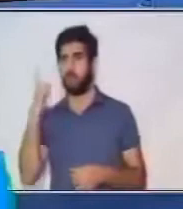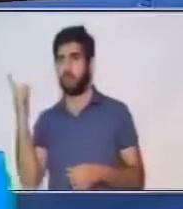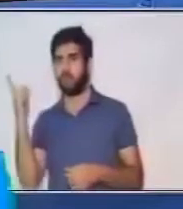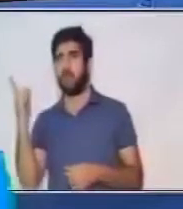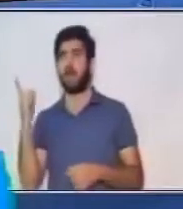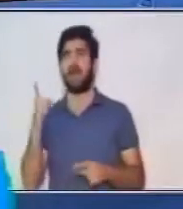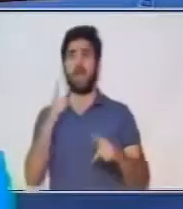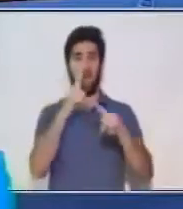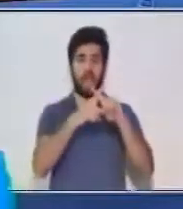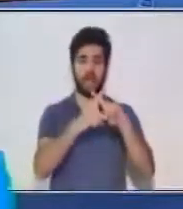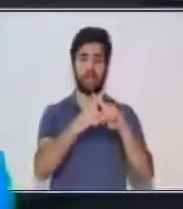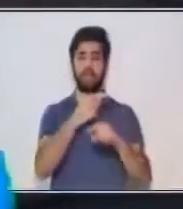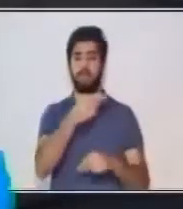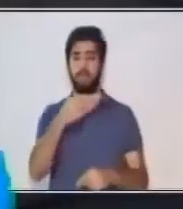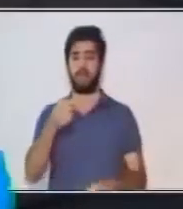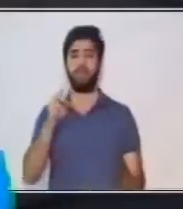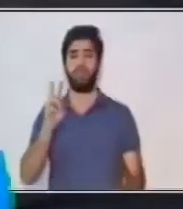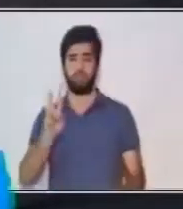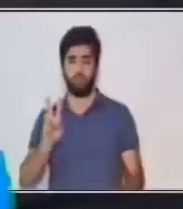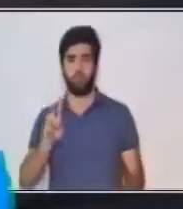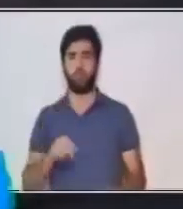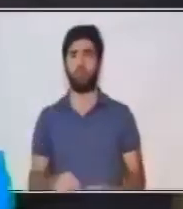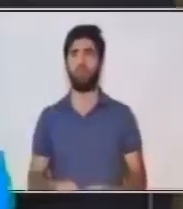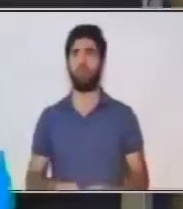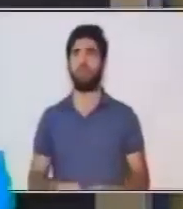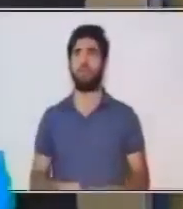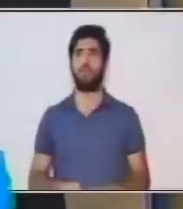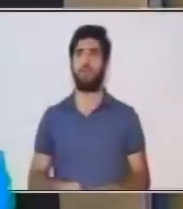x, menos 2.